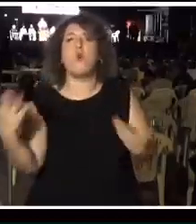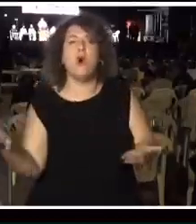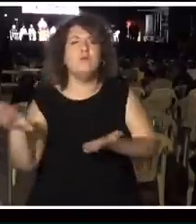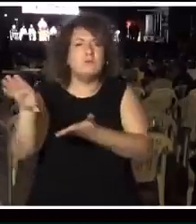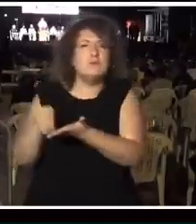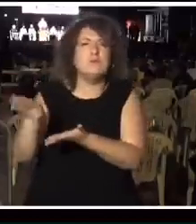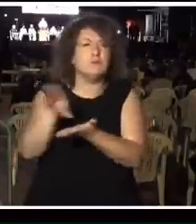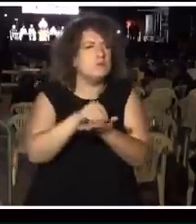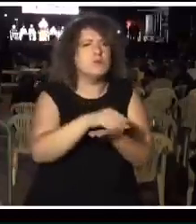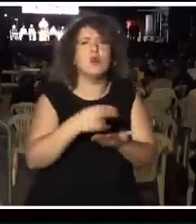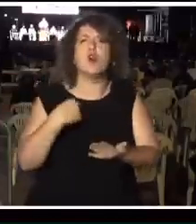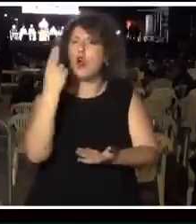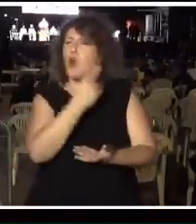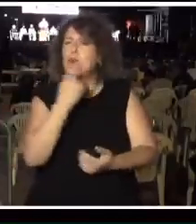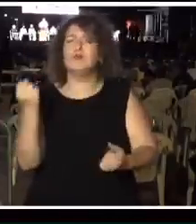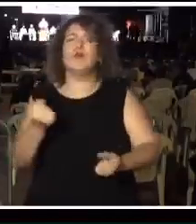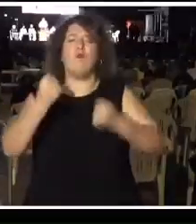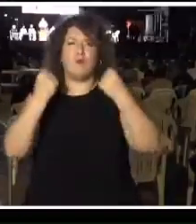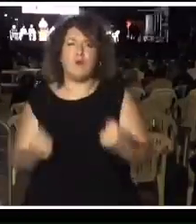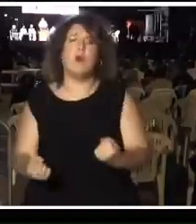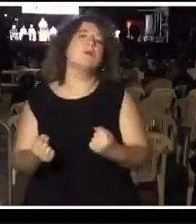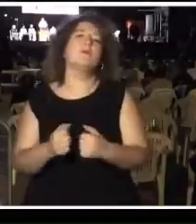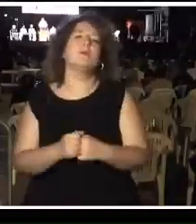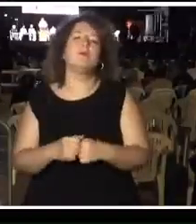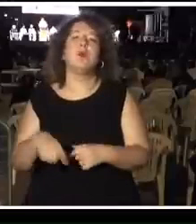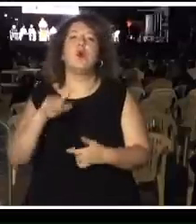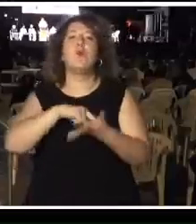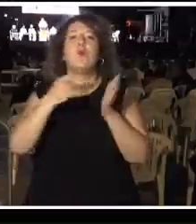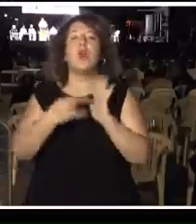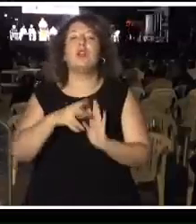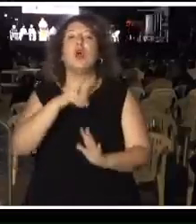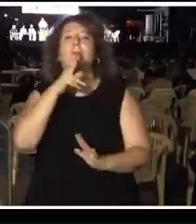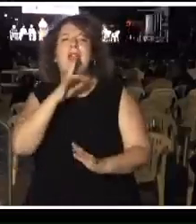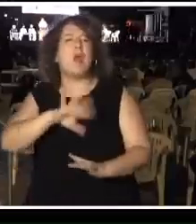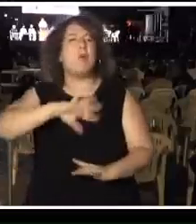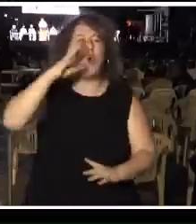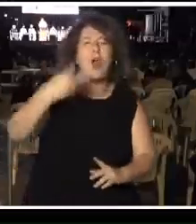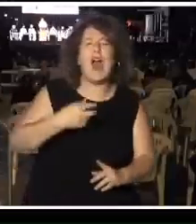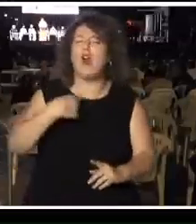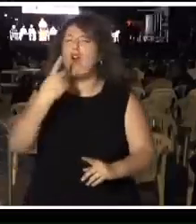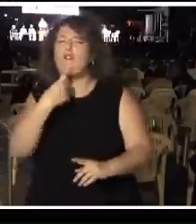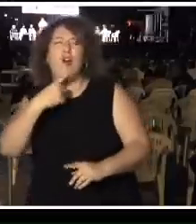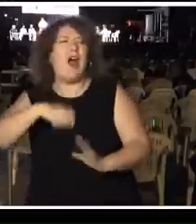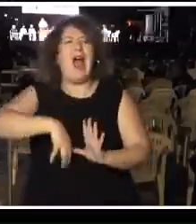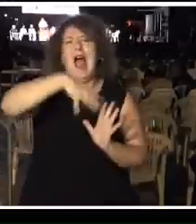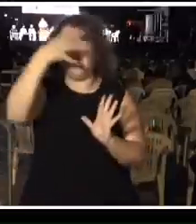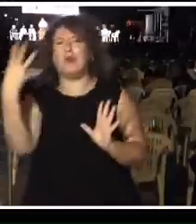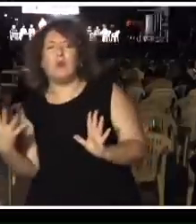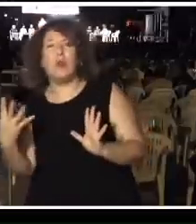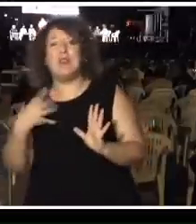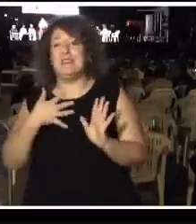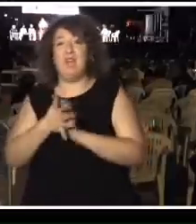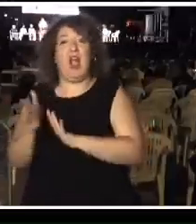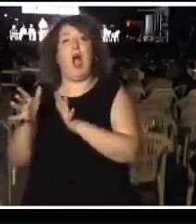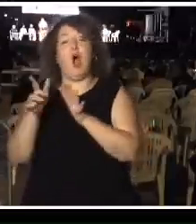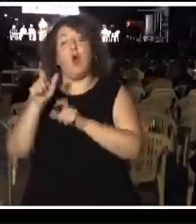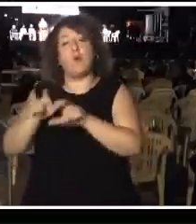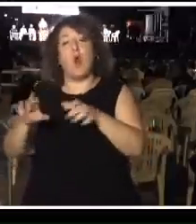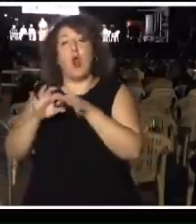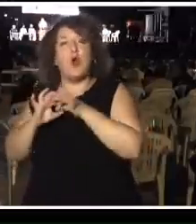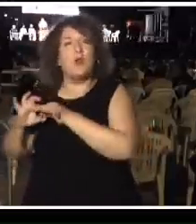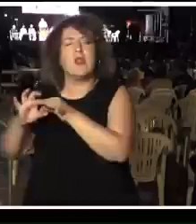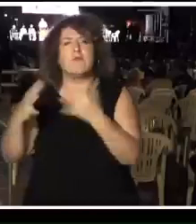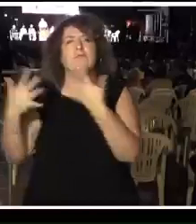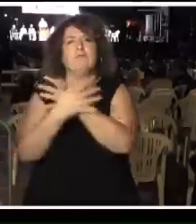Estamos comprometidos con la ampliación del proyecto verde, morado, rojo, arcoíris de unidad popular y convergencia